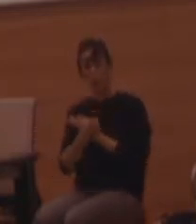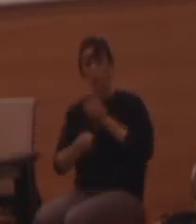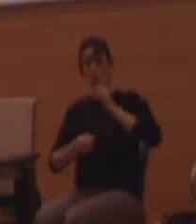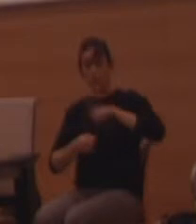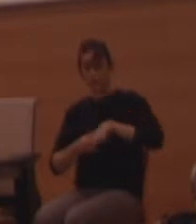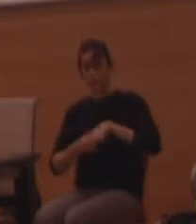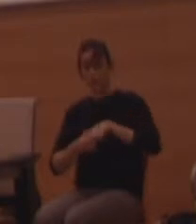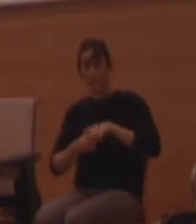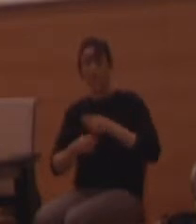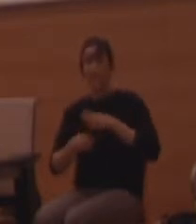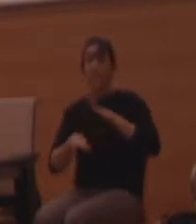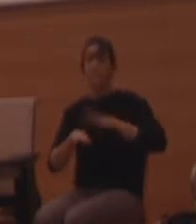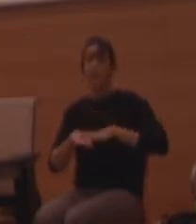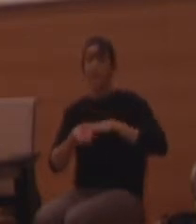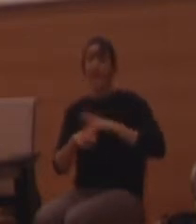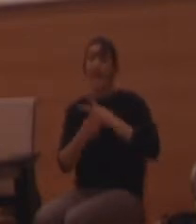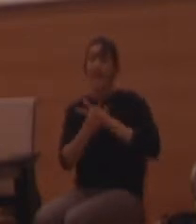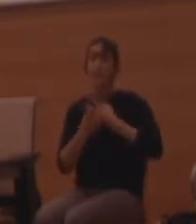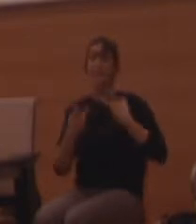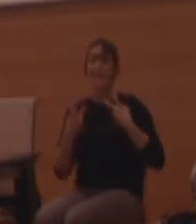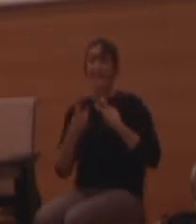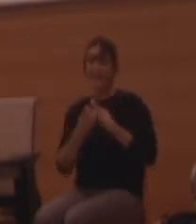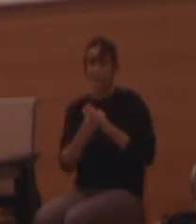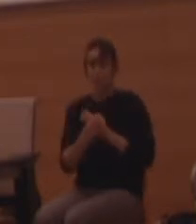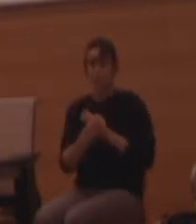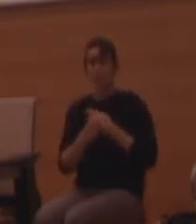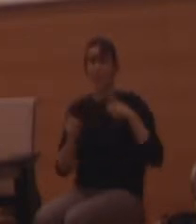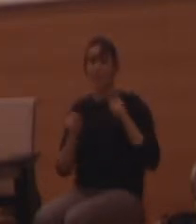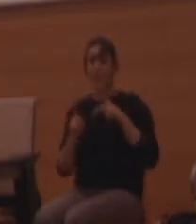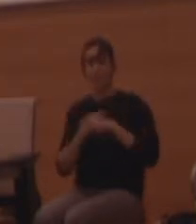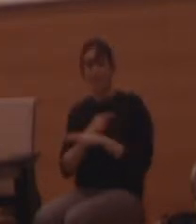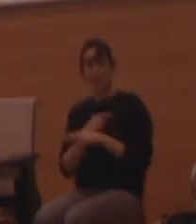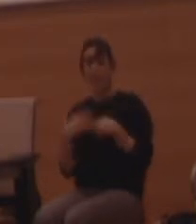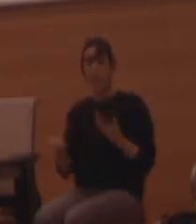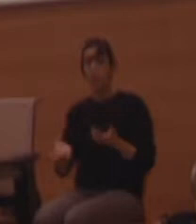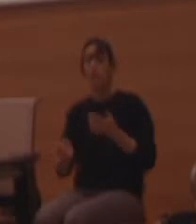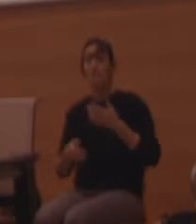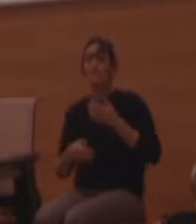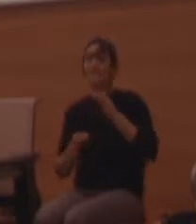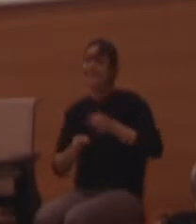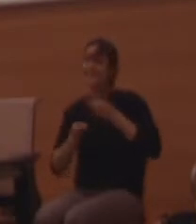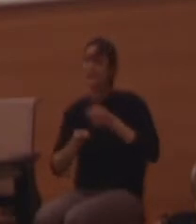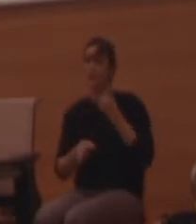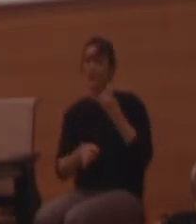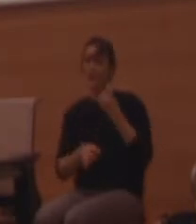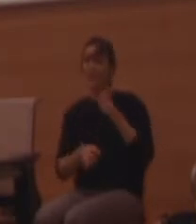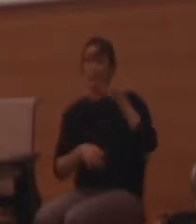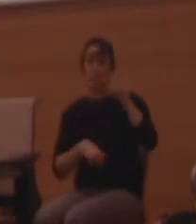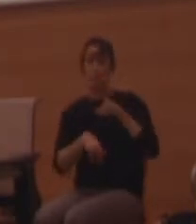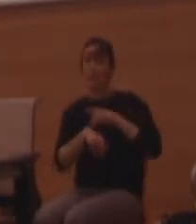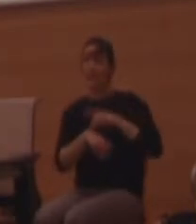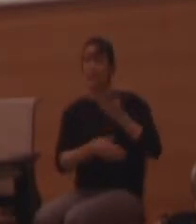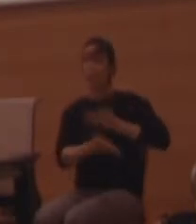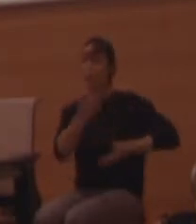evitamos hiperkeratosis y siempre necesitamos de un paciente colaborador. Esos serían